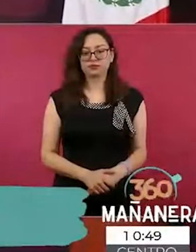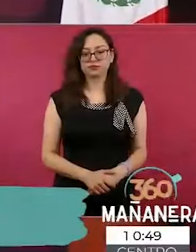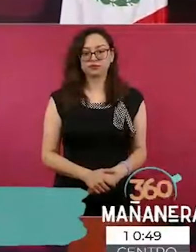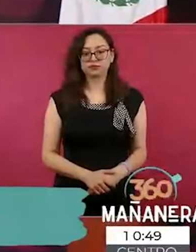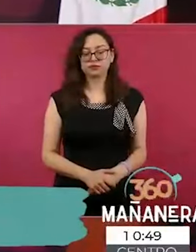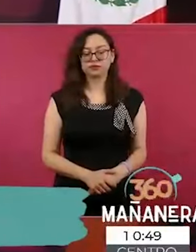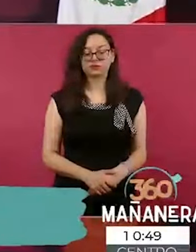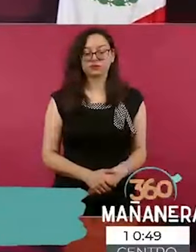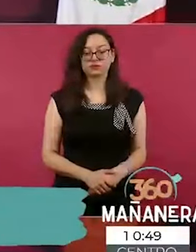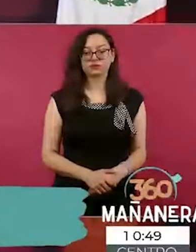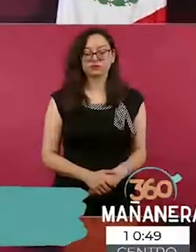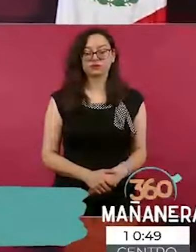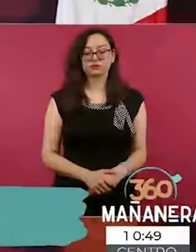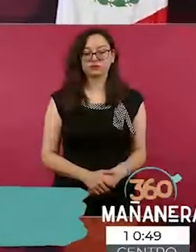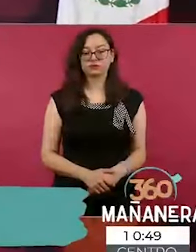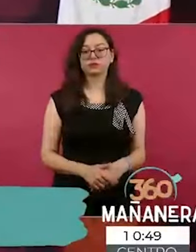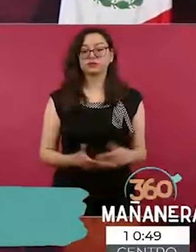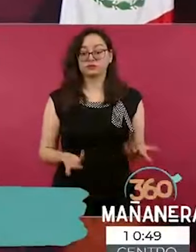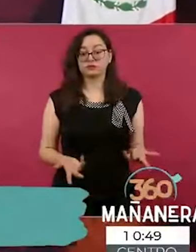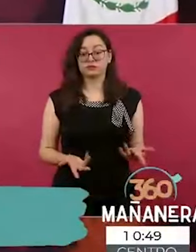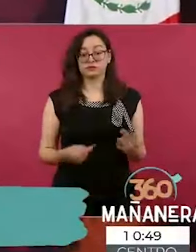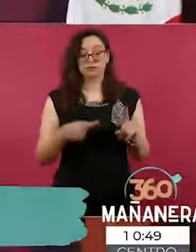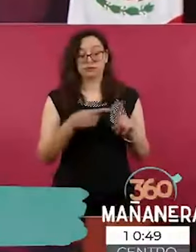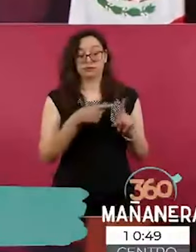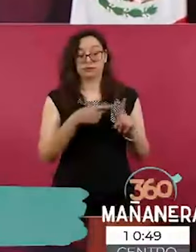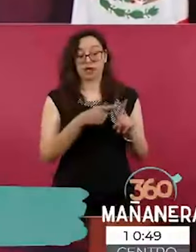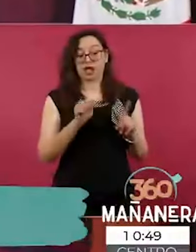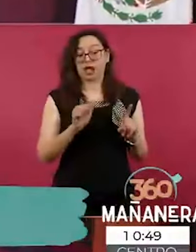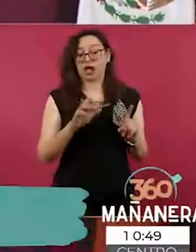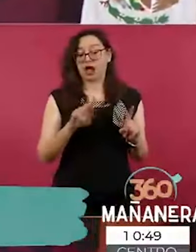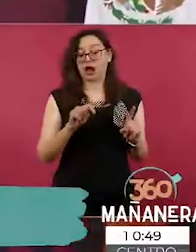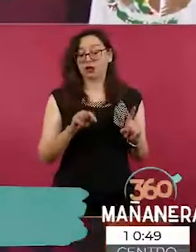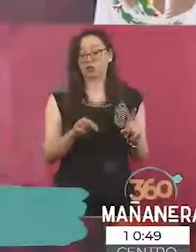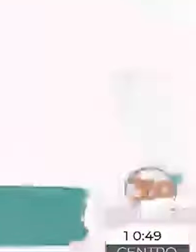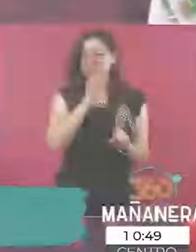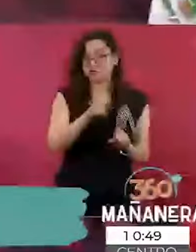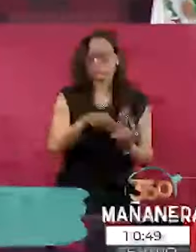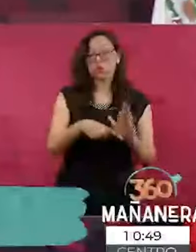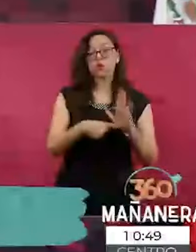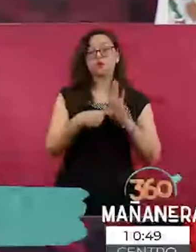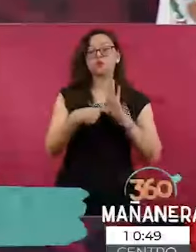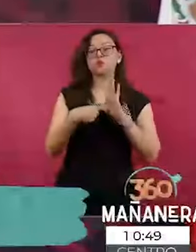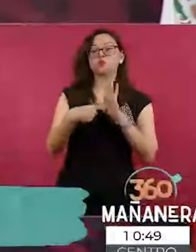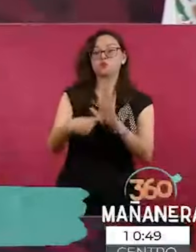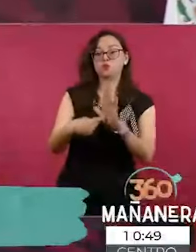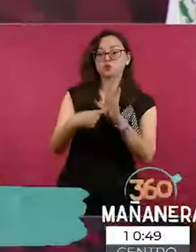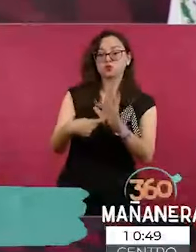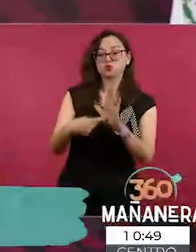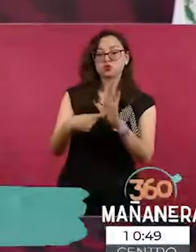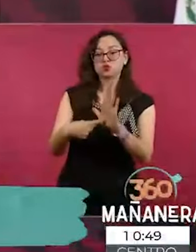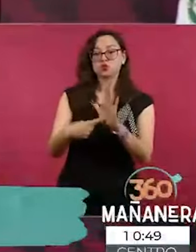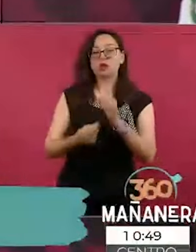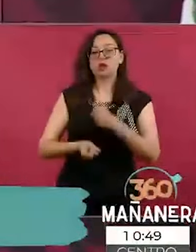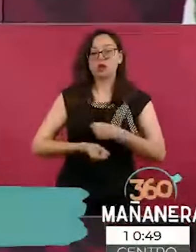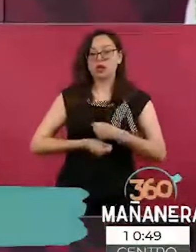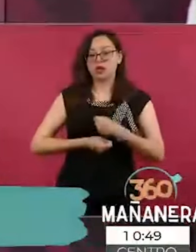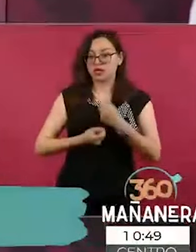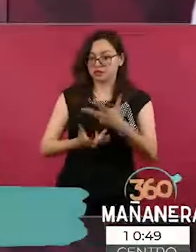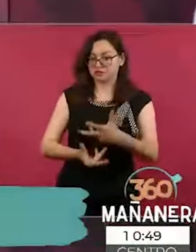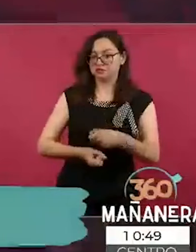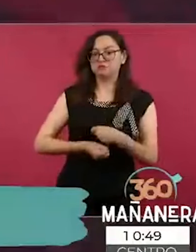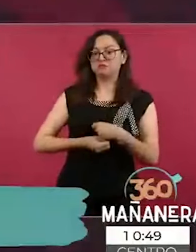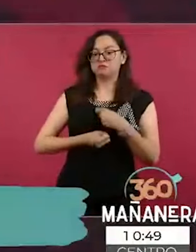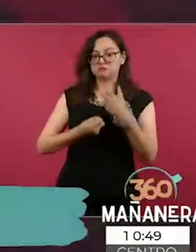ministro Saldívar ha dado a conocer que el usurpador